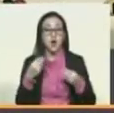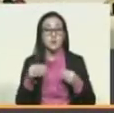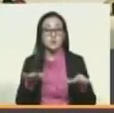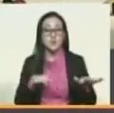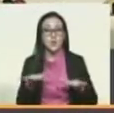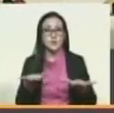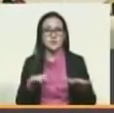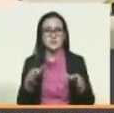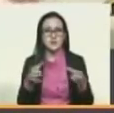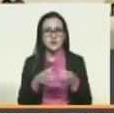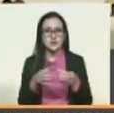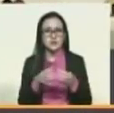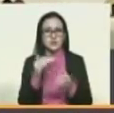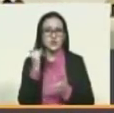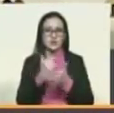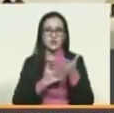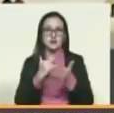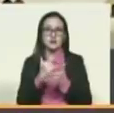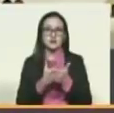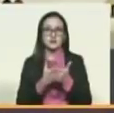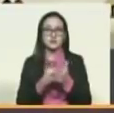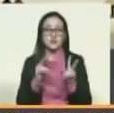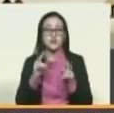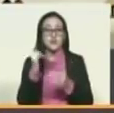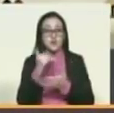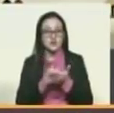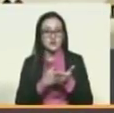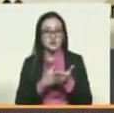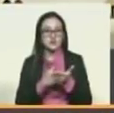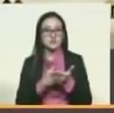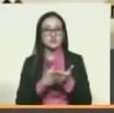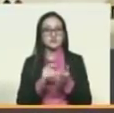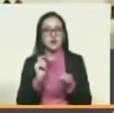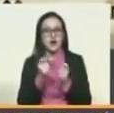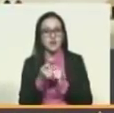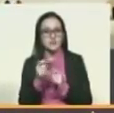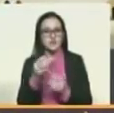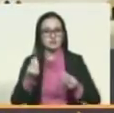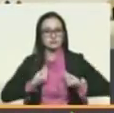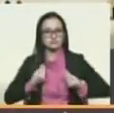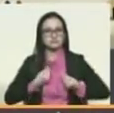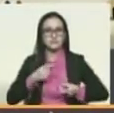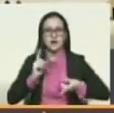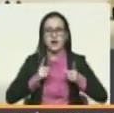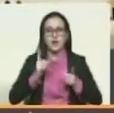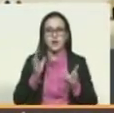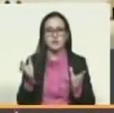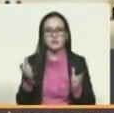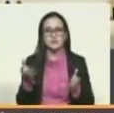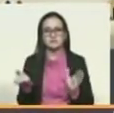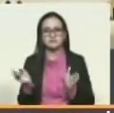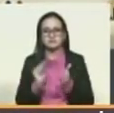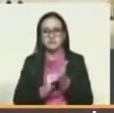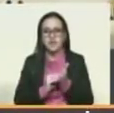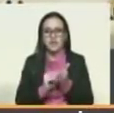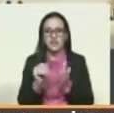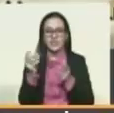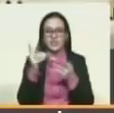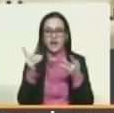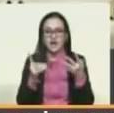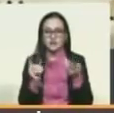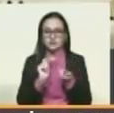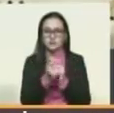movimientos en el registro, tanto para los nuevos inscritos como los cambios de residencia o algún tipo de actualización de los datos de las electoras y de los